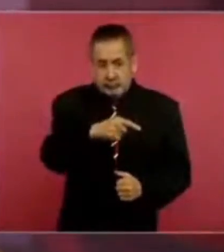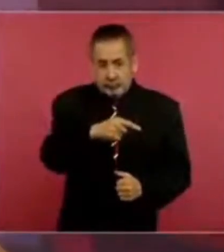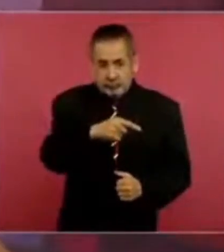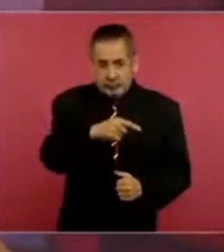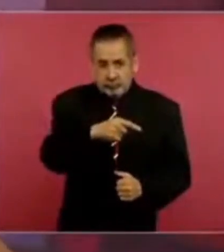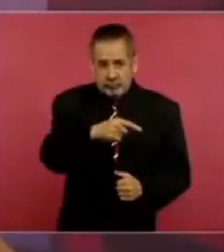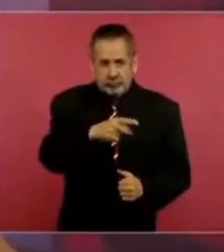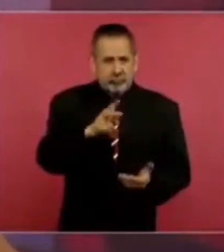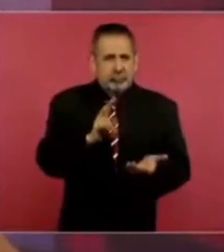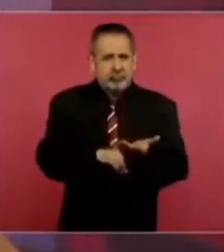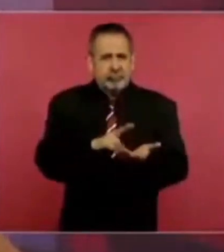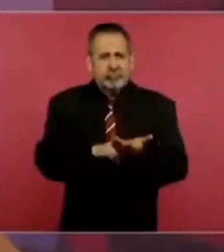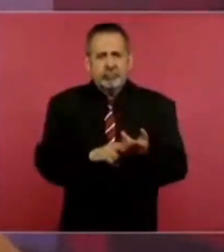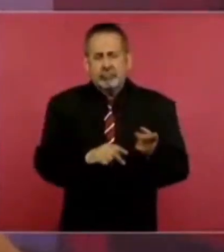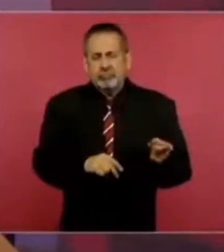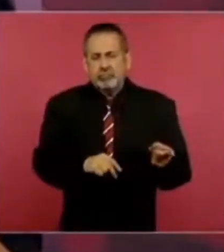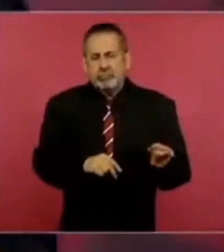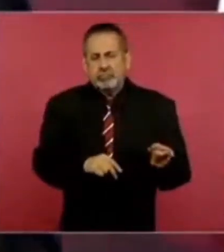costaba,